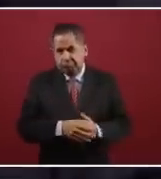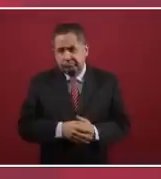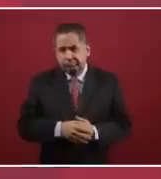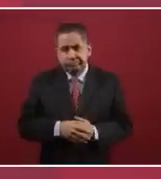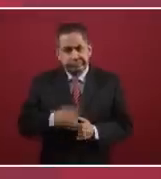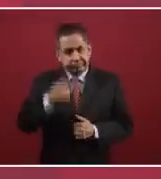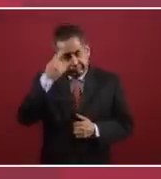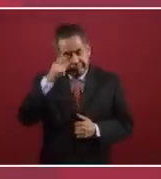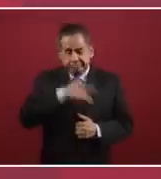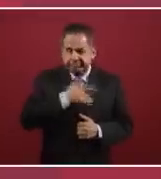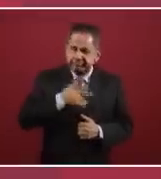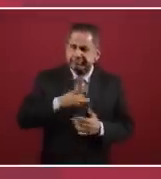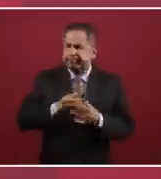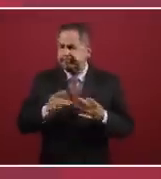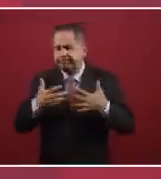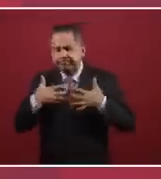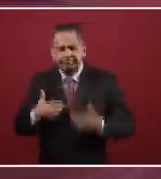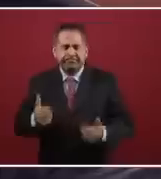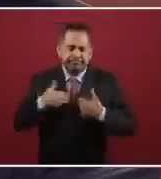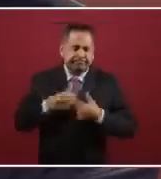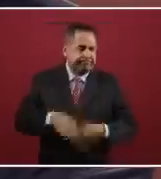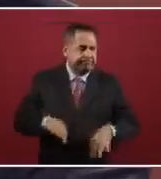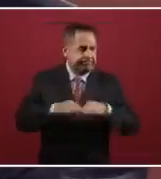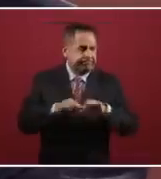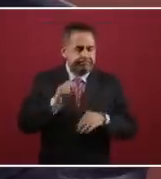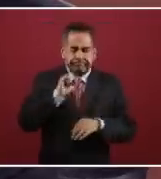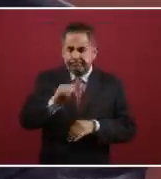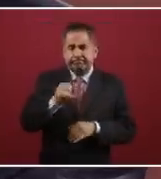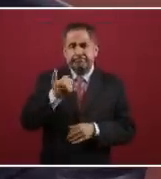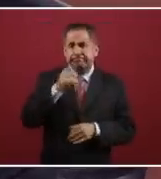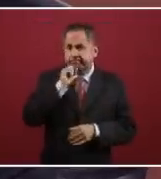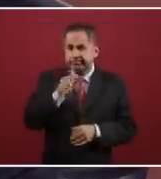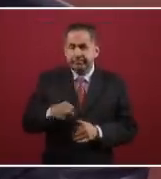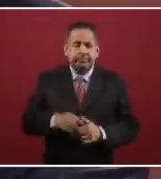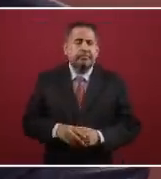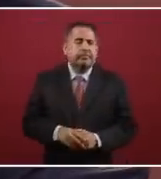hacer conciencia y